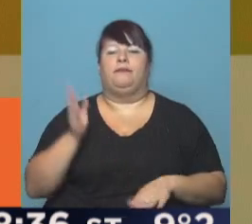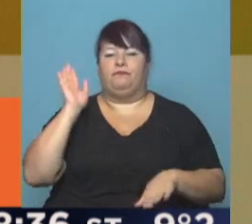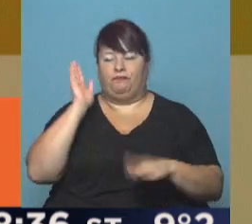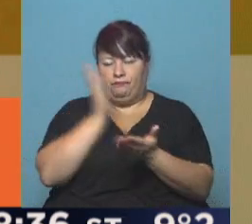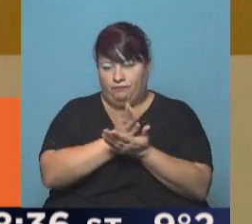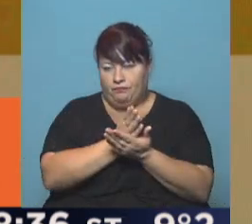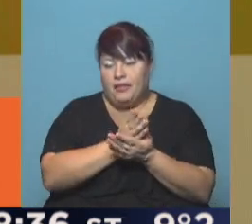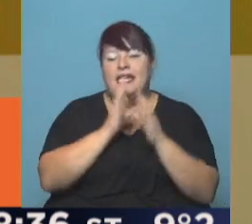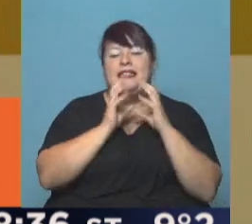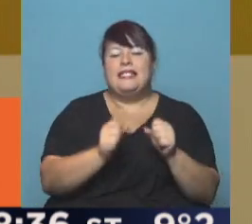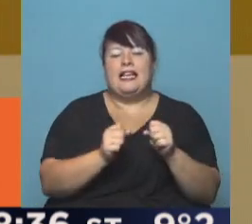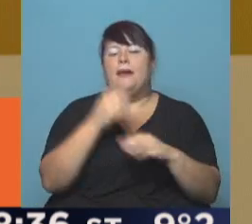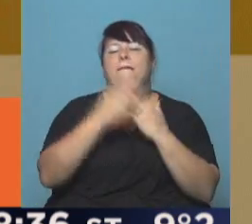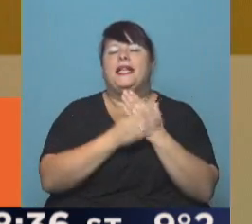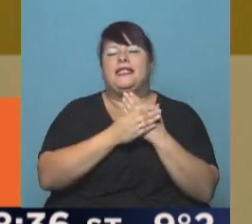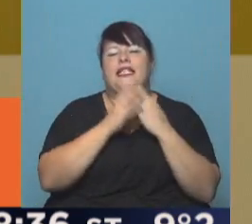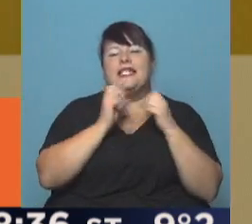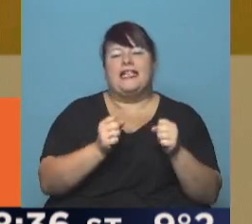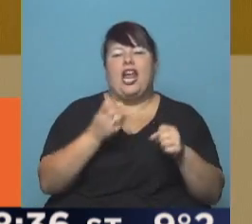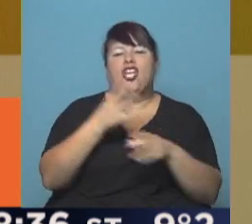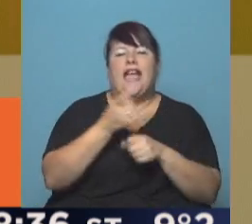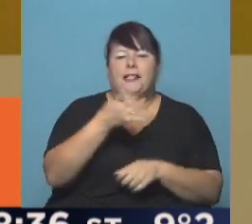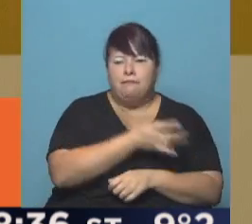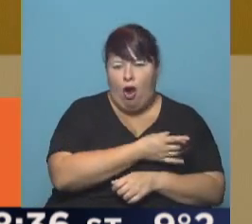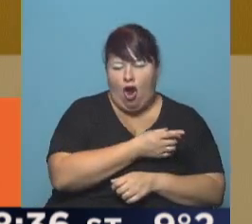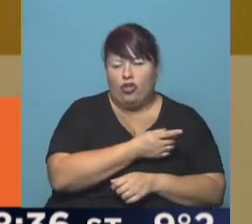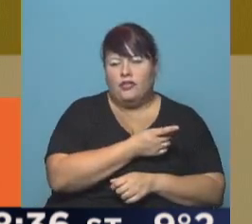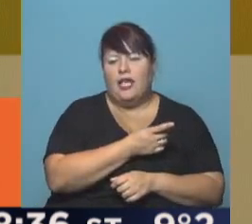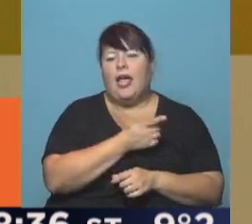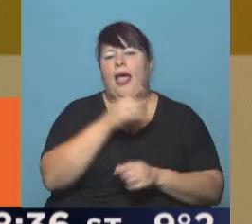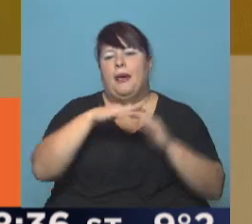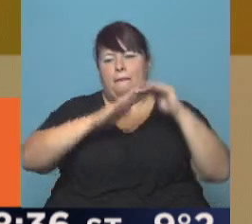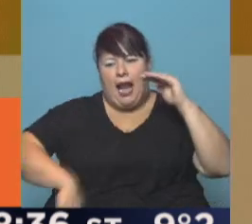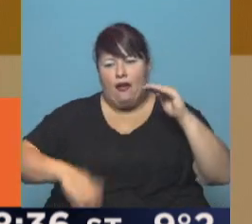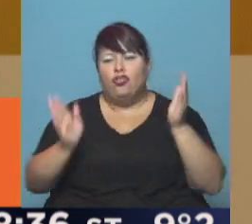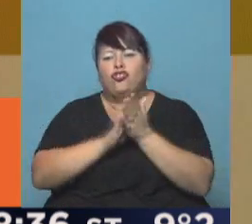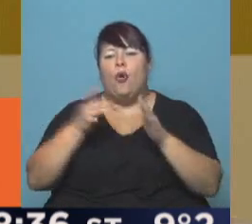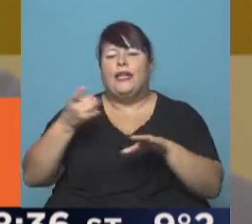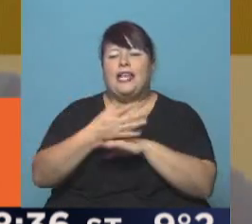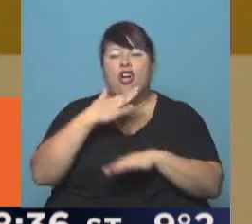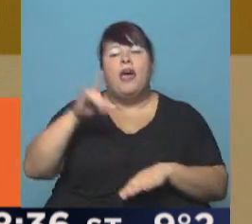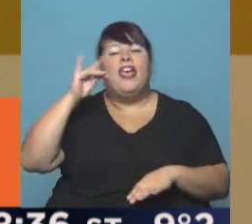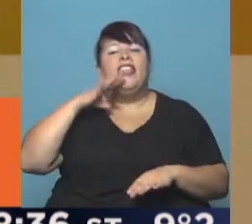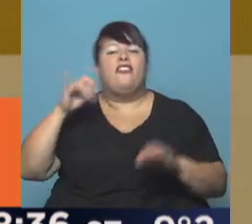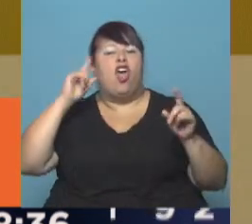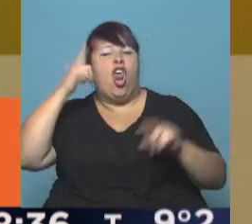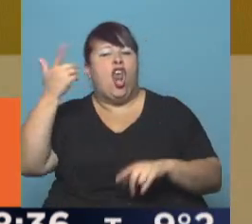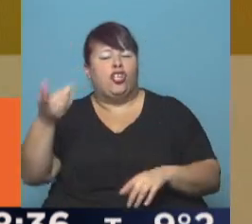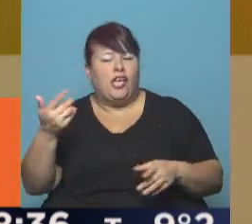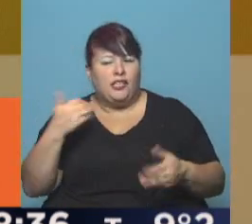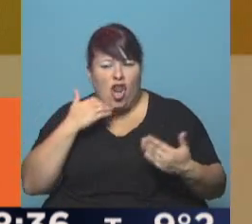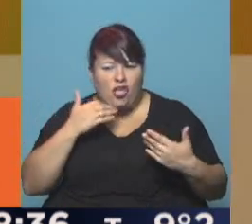condena desde el secretario de Transporte para abajo en la tragedia de Once, pero Julio De Vido no sabía